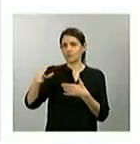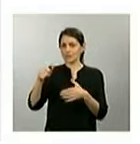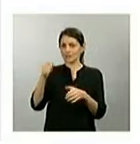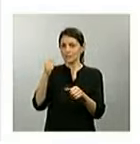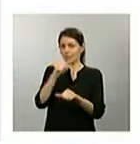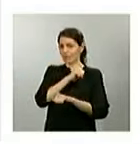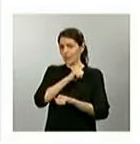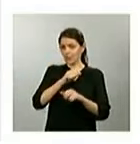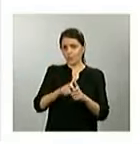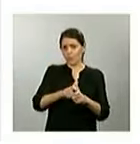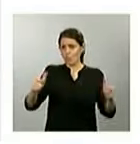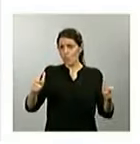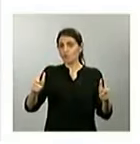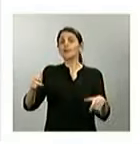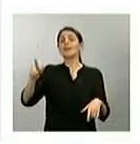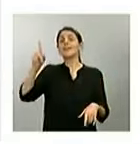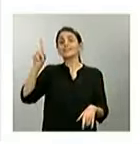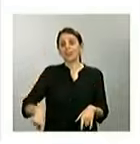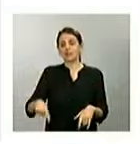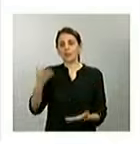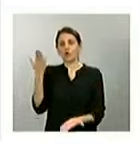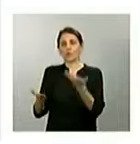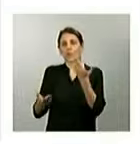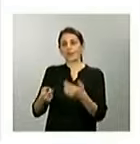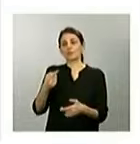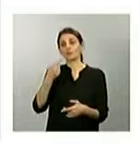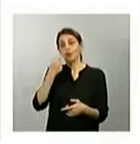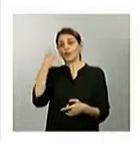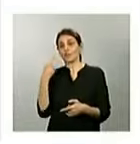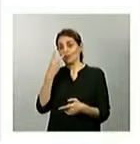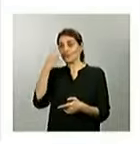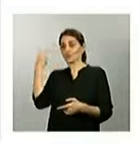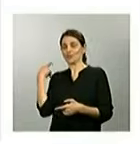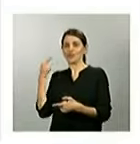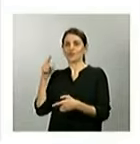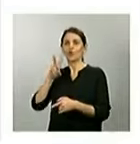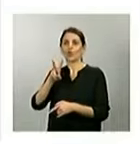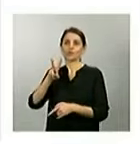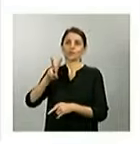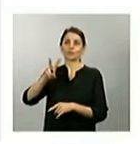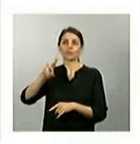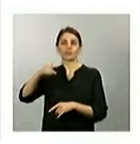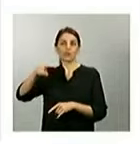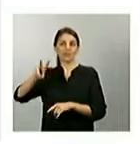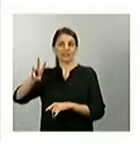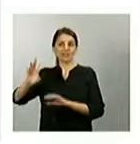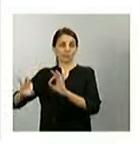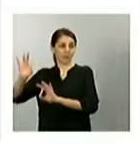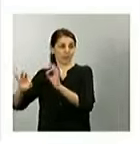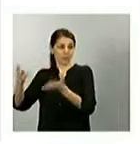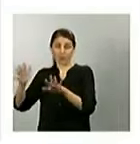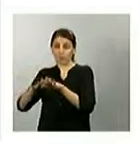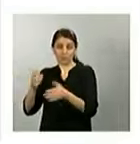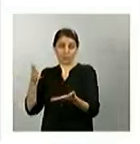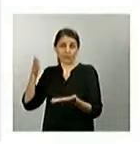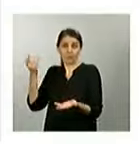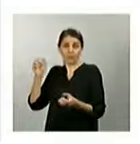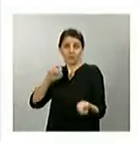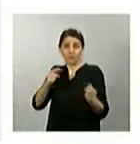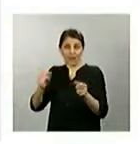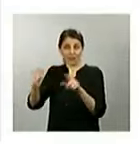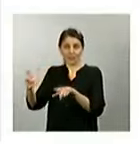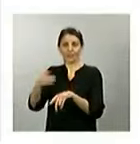tercios en el año 2008-2009 dos tercios fueron temporales con el patrón exactamente igual nuestro mercado de trabajo sigue funcionando